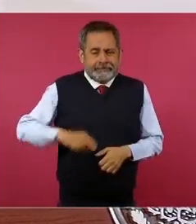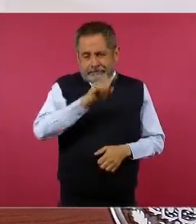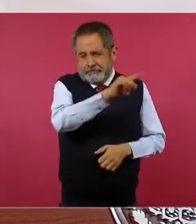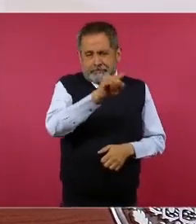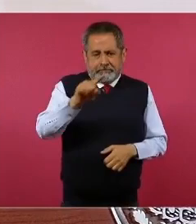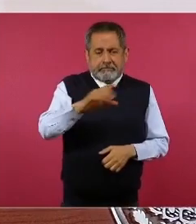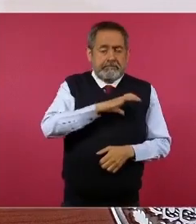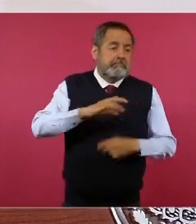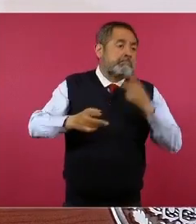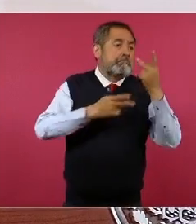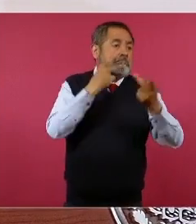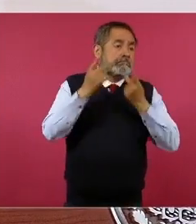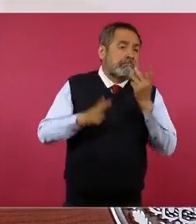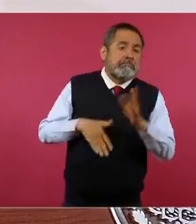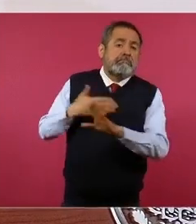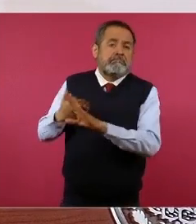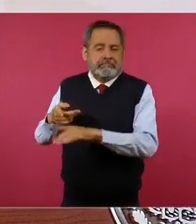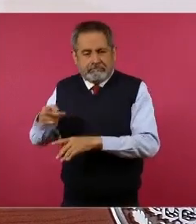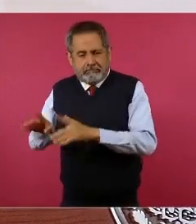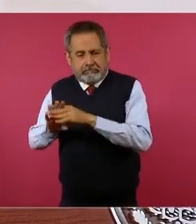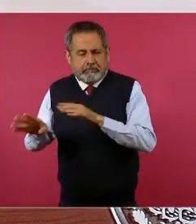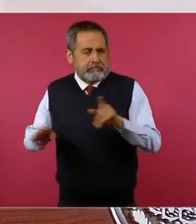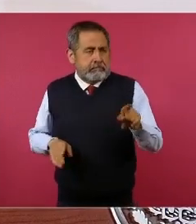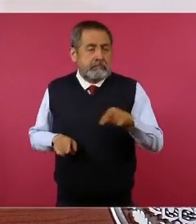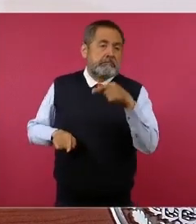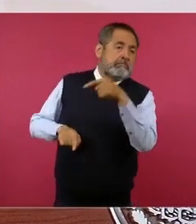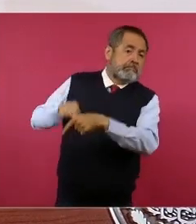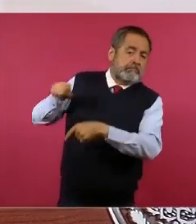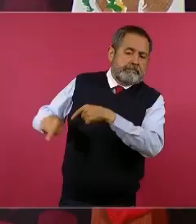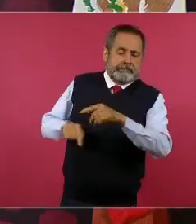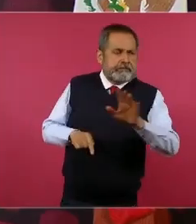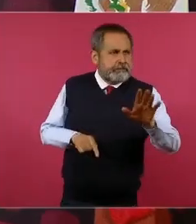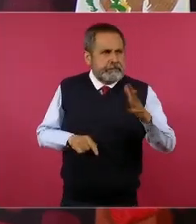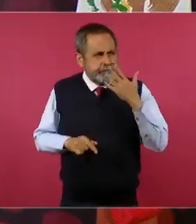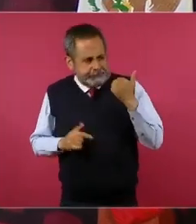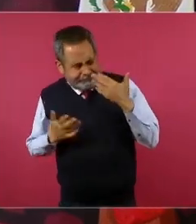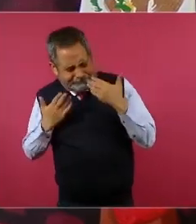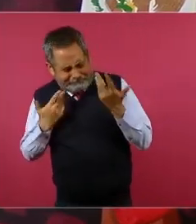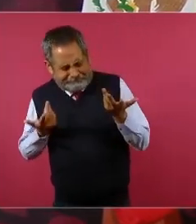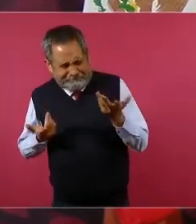los candidatos que están en campaña.